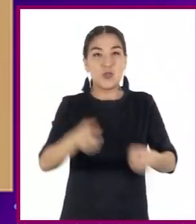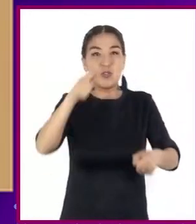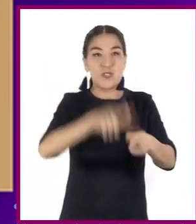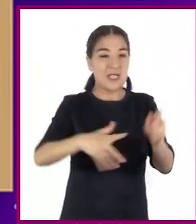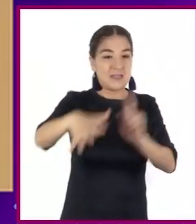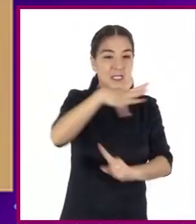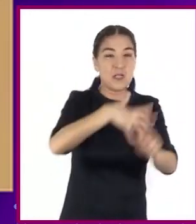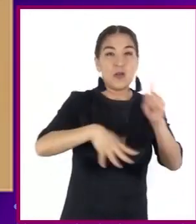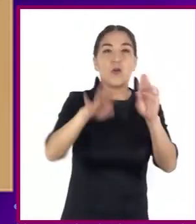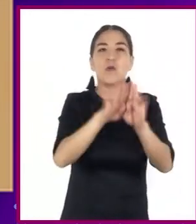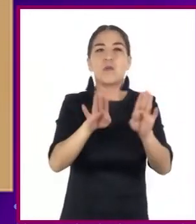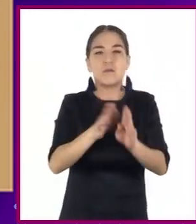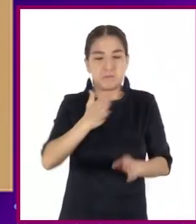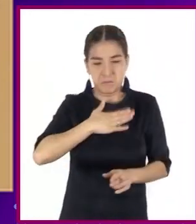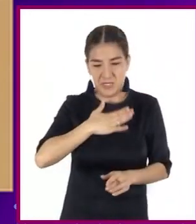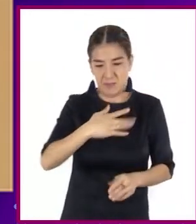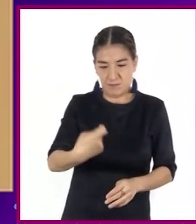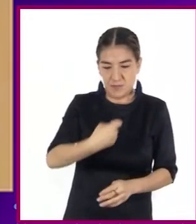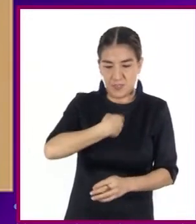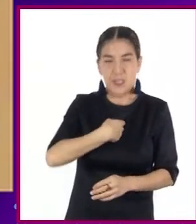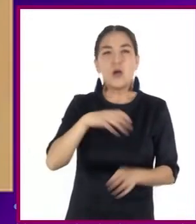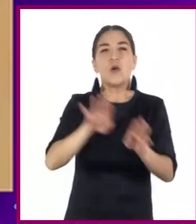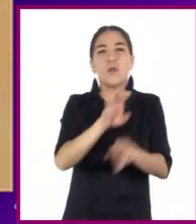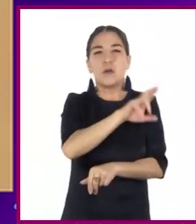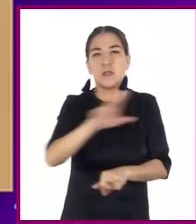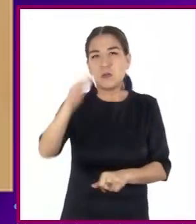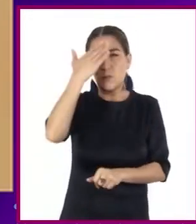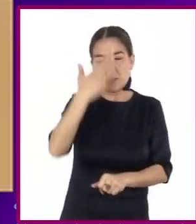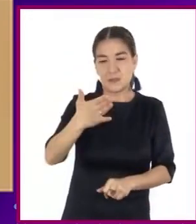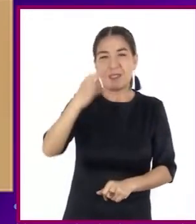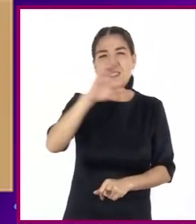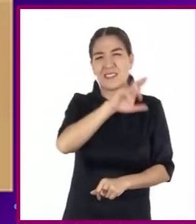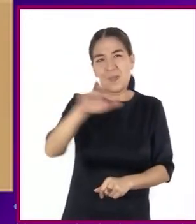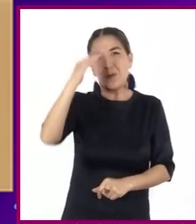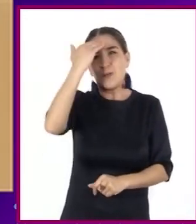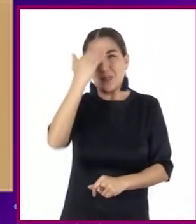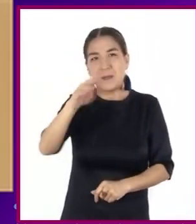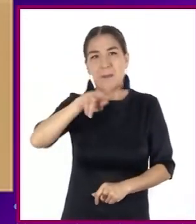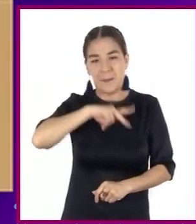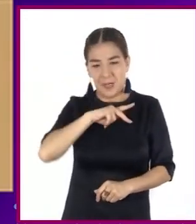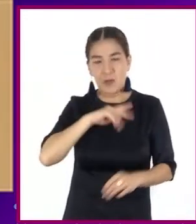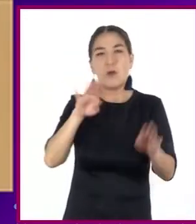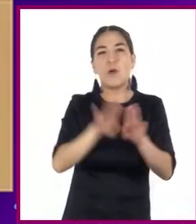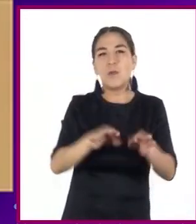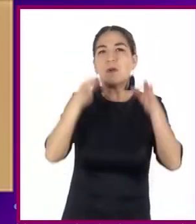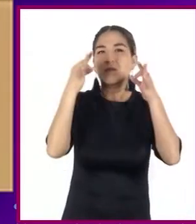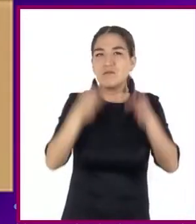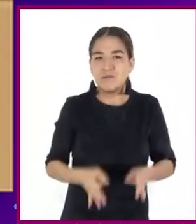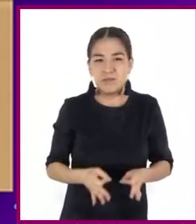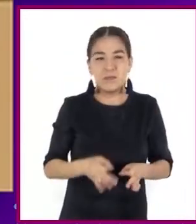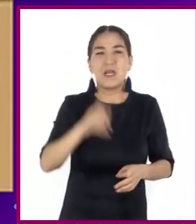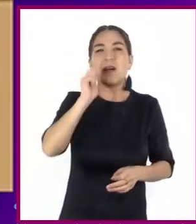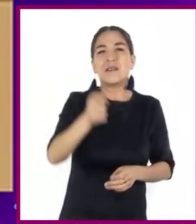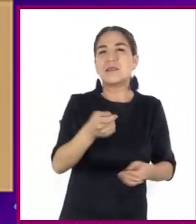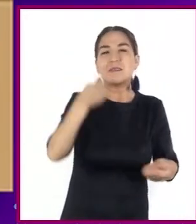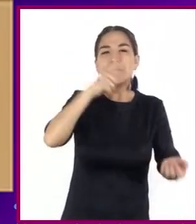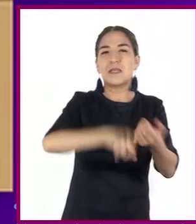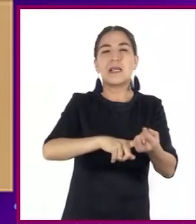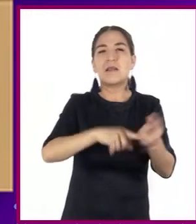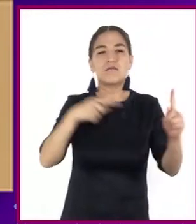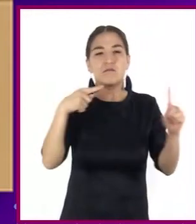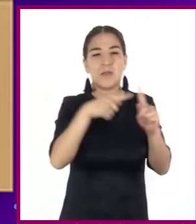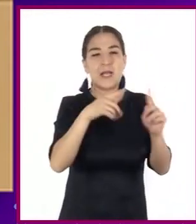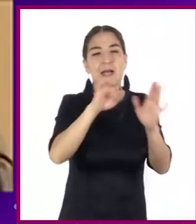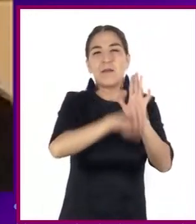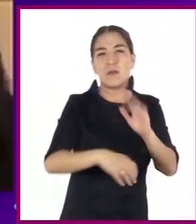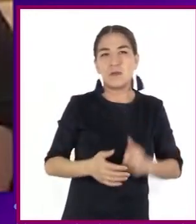no nos podemos reconocer a nosotros mismos y no podemos diferenciarnos de nosotros. Esta es la base en la que entre él y el